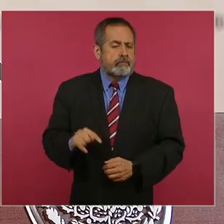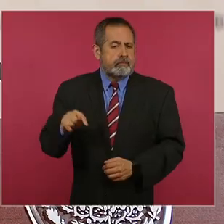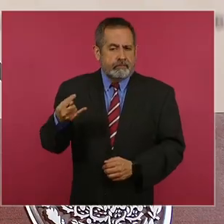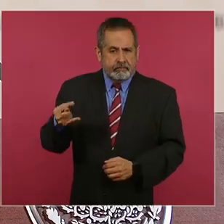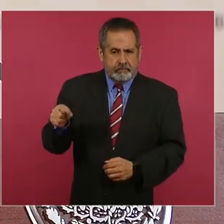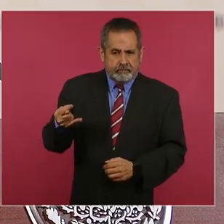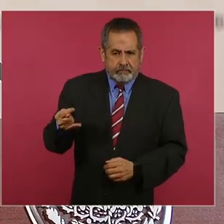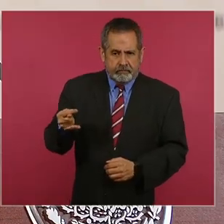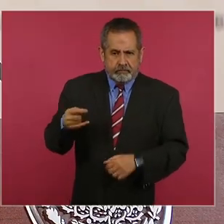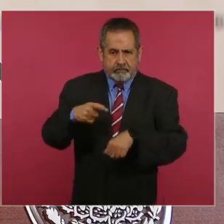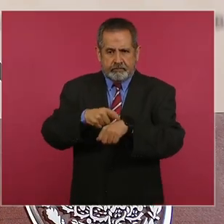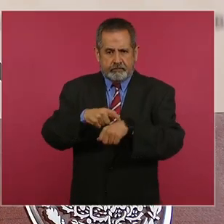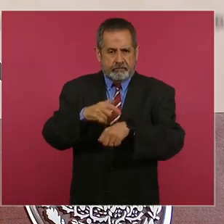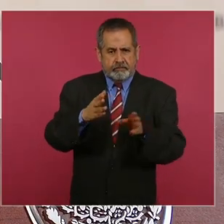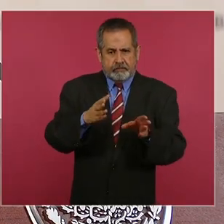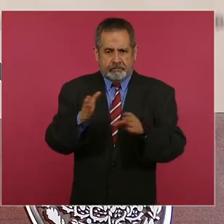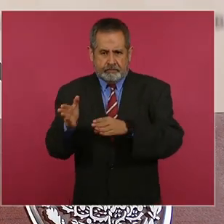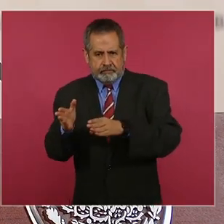hay un cambio de horario